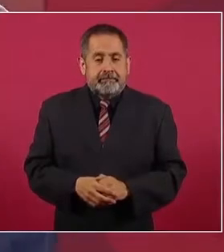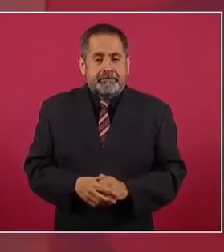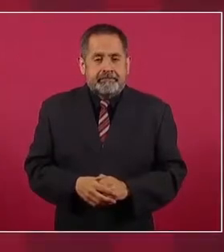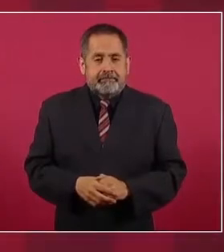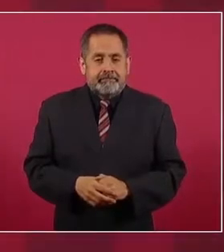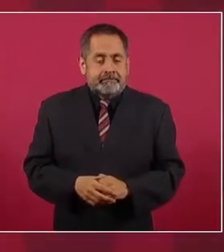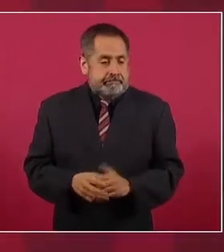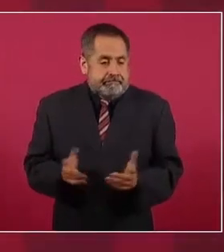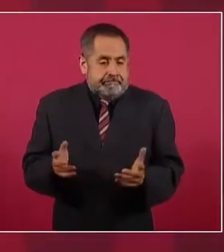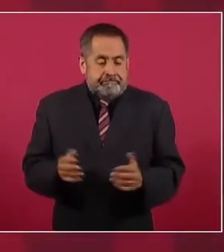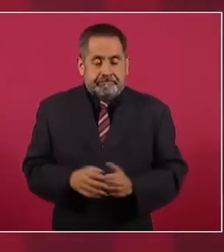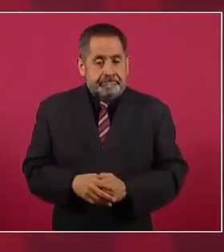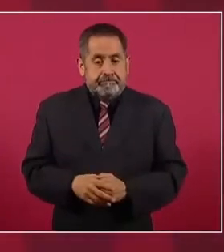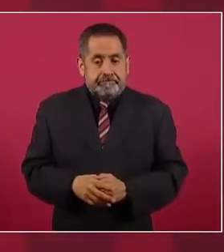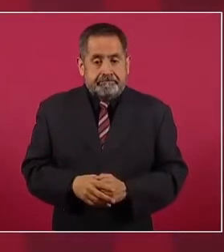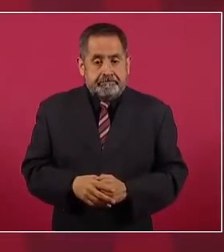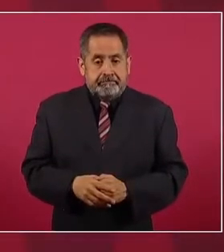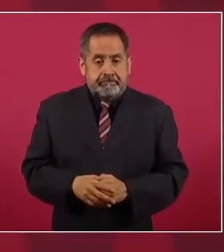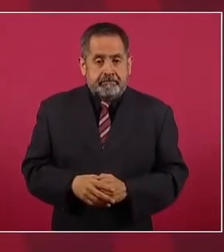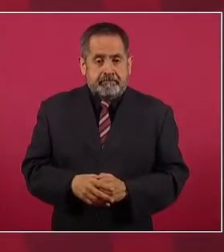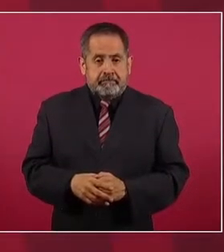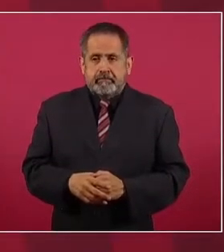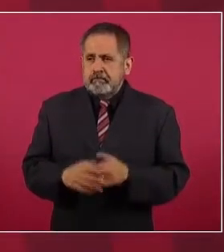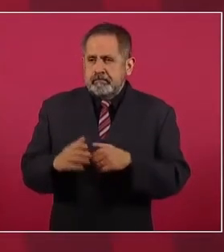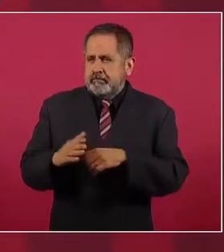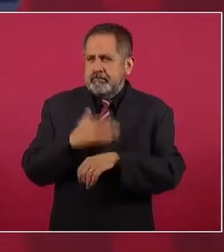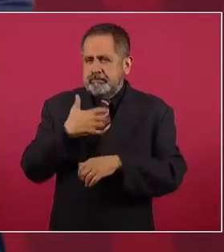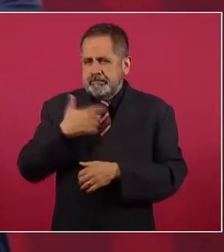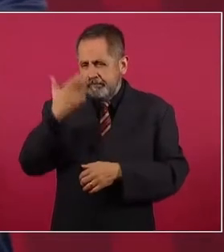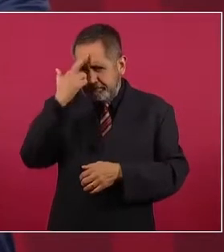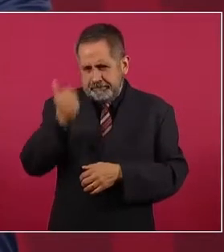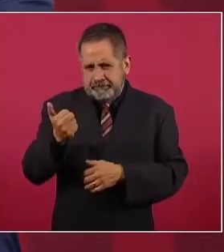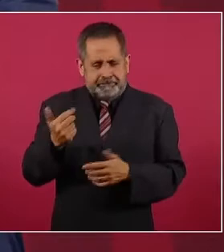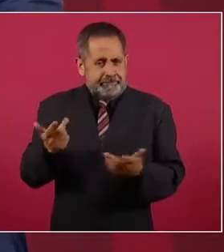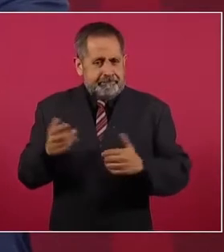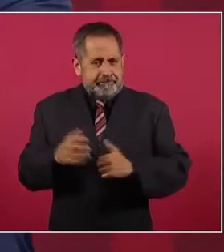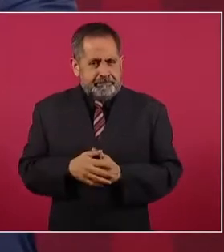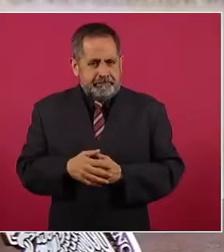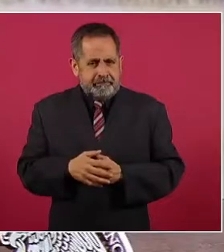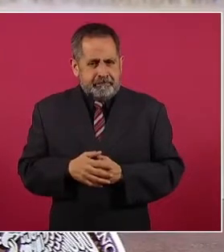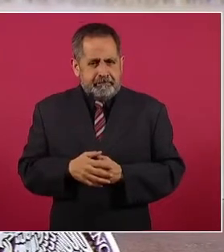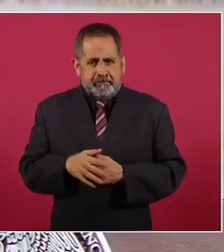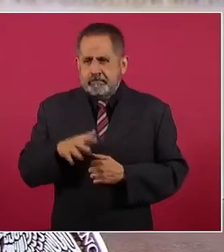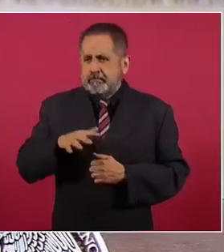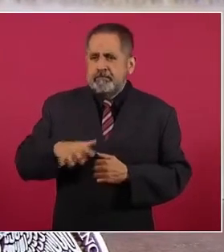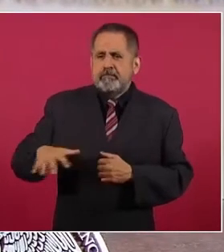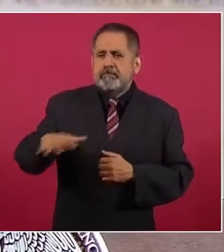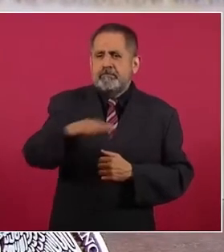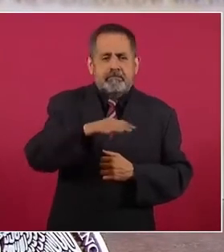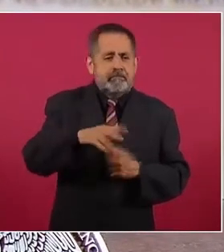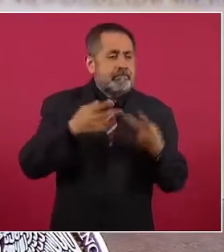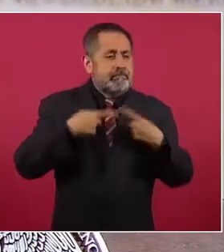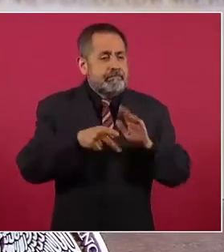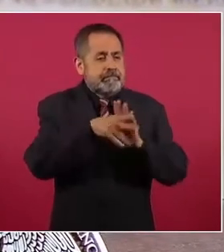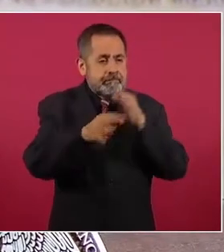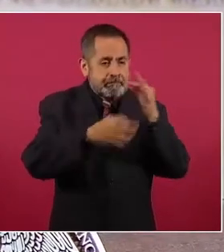Ni modo que lo atribuyan a que tengo el apoyo de los medios de